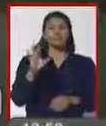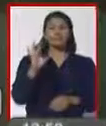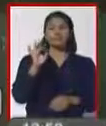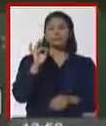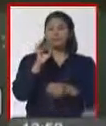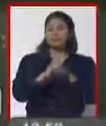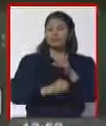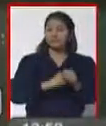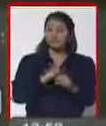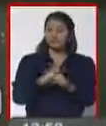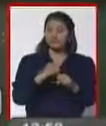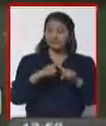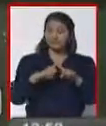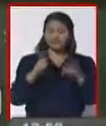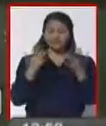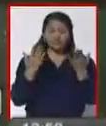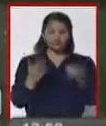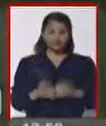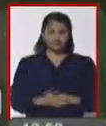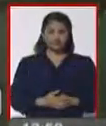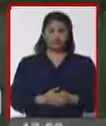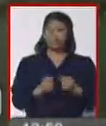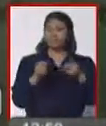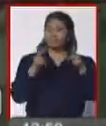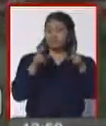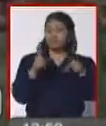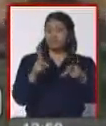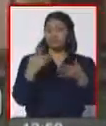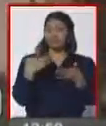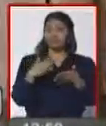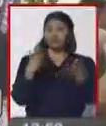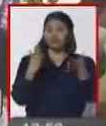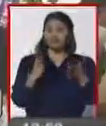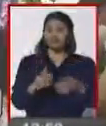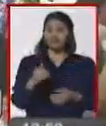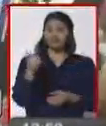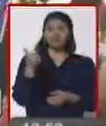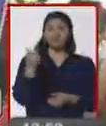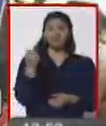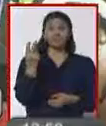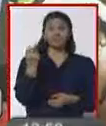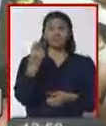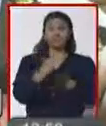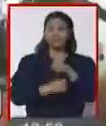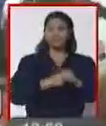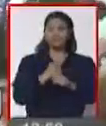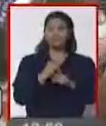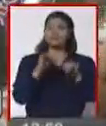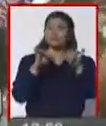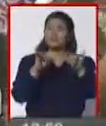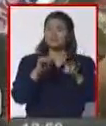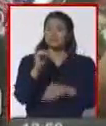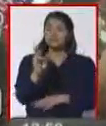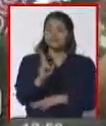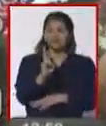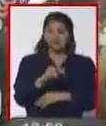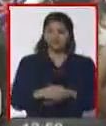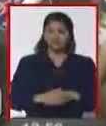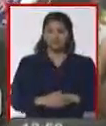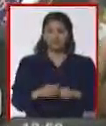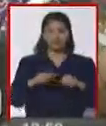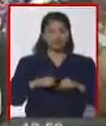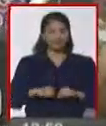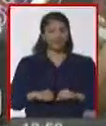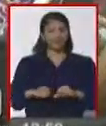de 8 años sin embargo hemos detectado que hay candidatos estudiantiles entre 10 y 12 años en la universidad para evitar que se